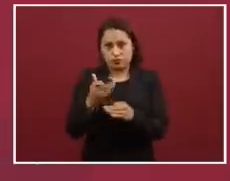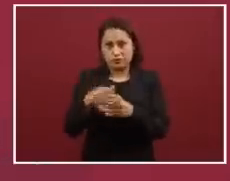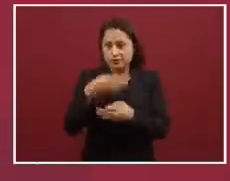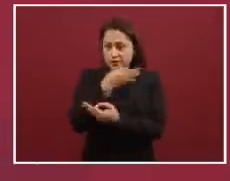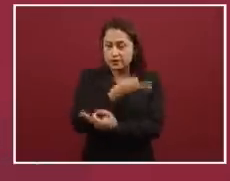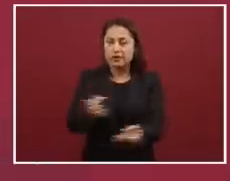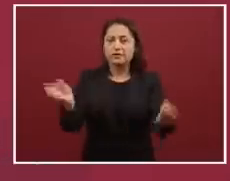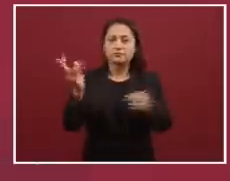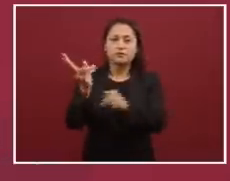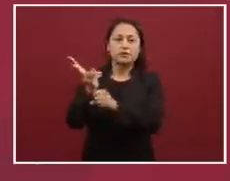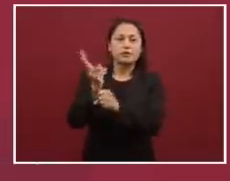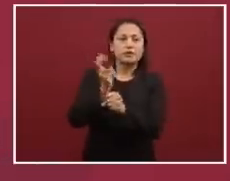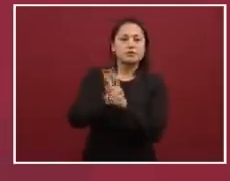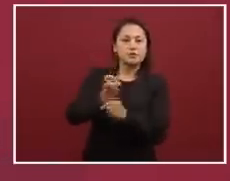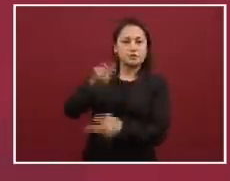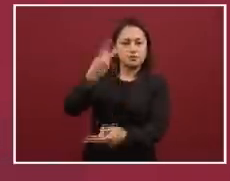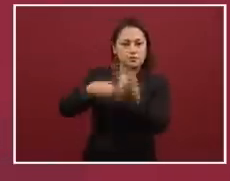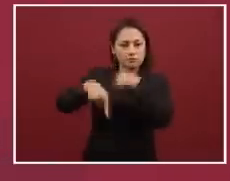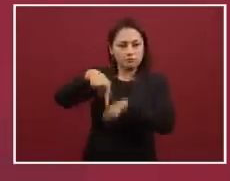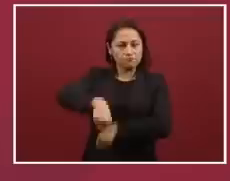Zócalo.